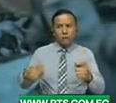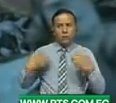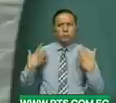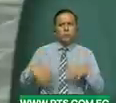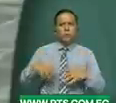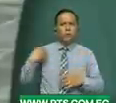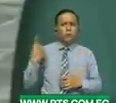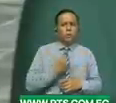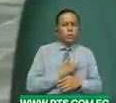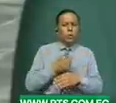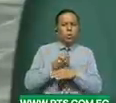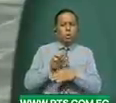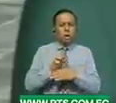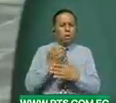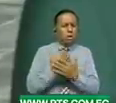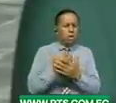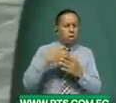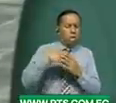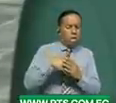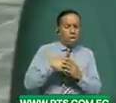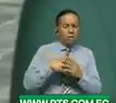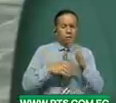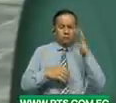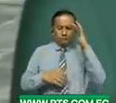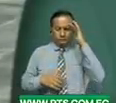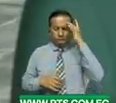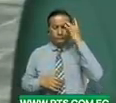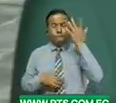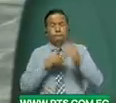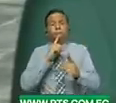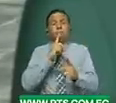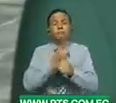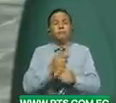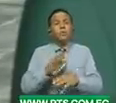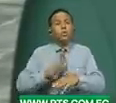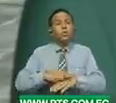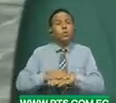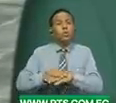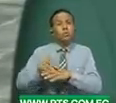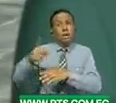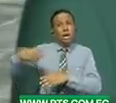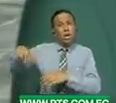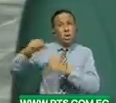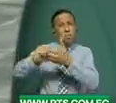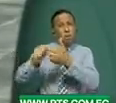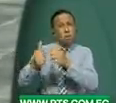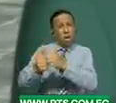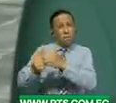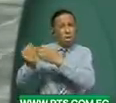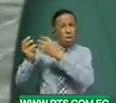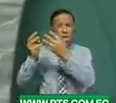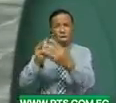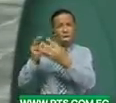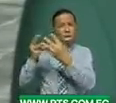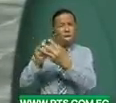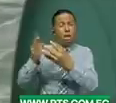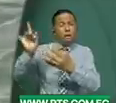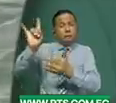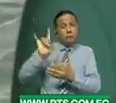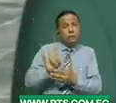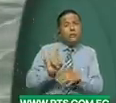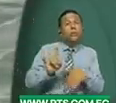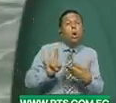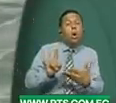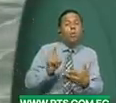nacional. Nos va a golpear también la inflación internacional, por lo tanto, tenemos que tomar